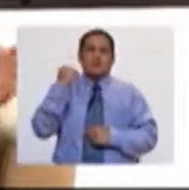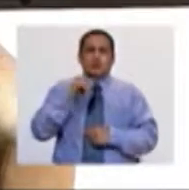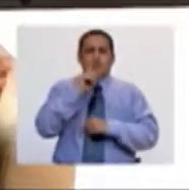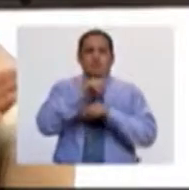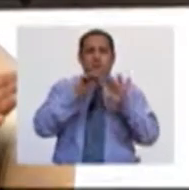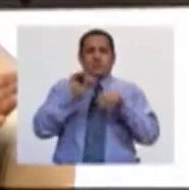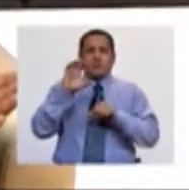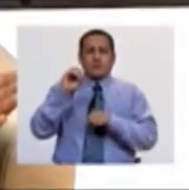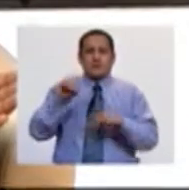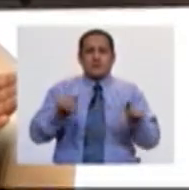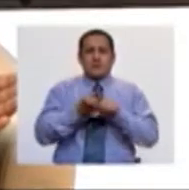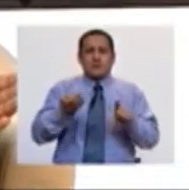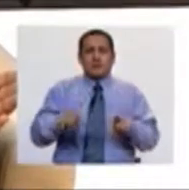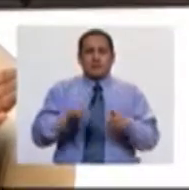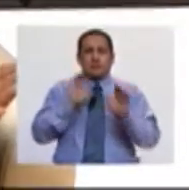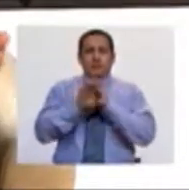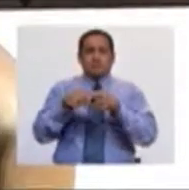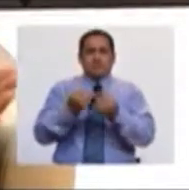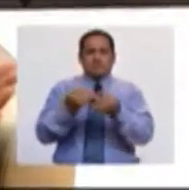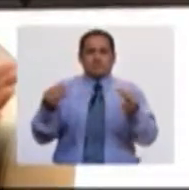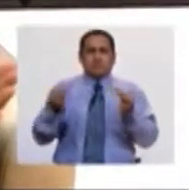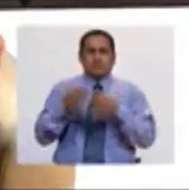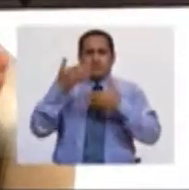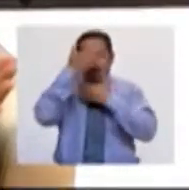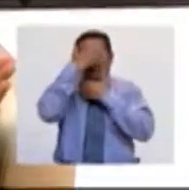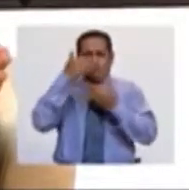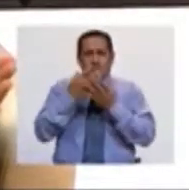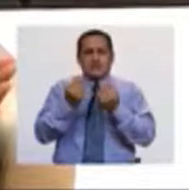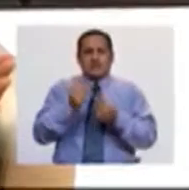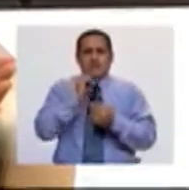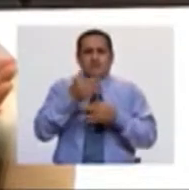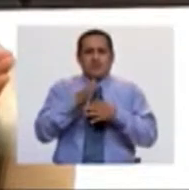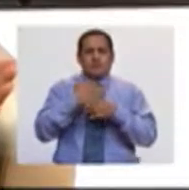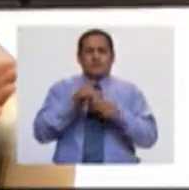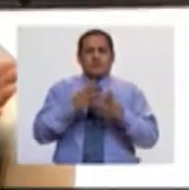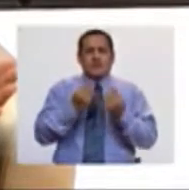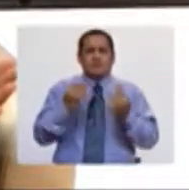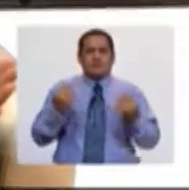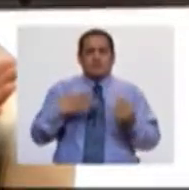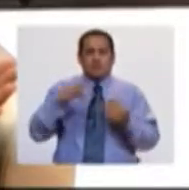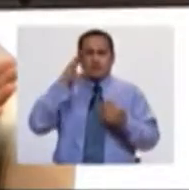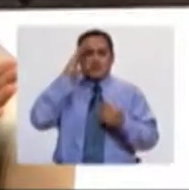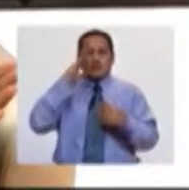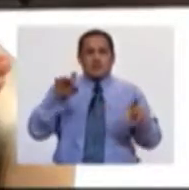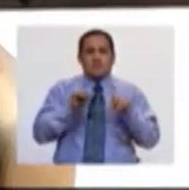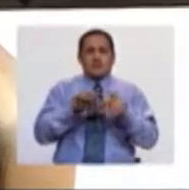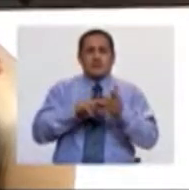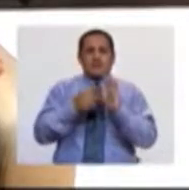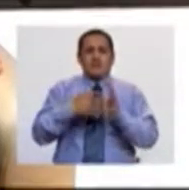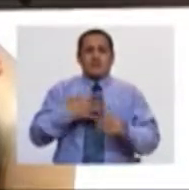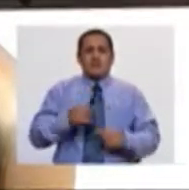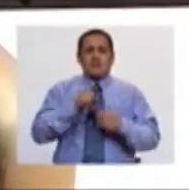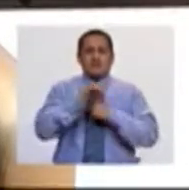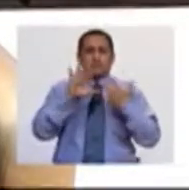cuando combatíamos al terrorismo, el grueso de las tropas que participaron fueron tropas conscriptas. Tropas conscriptas